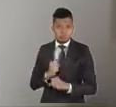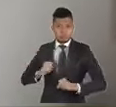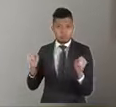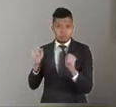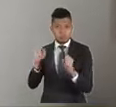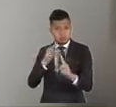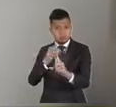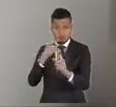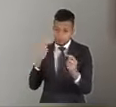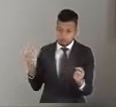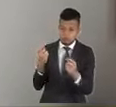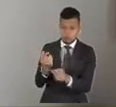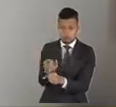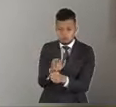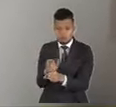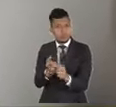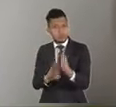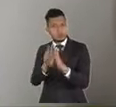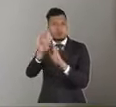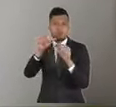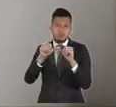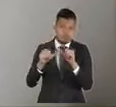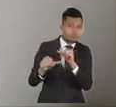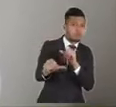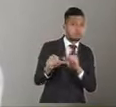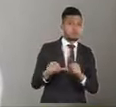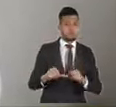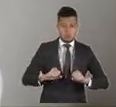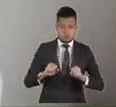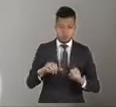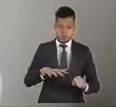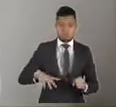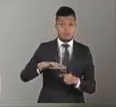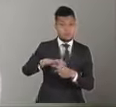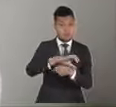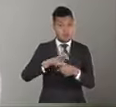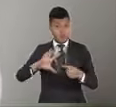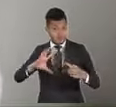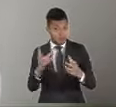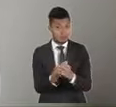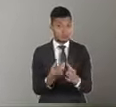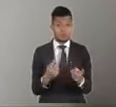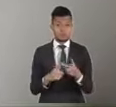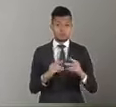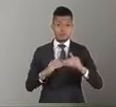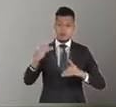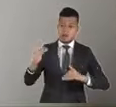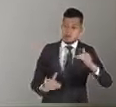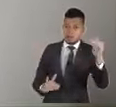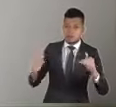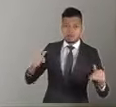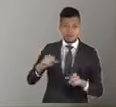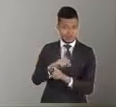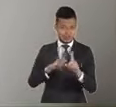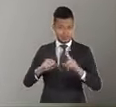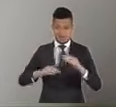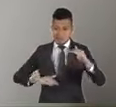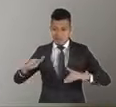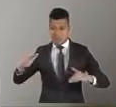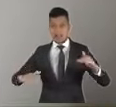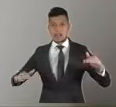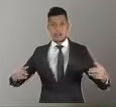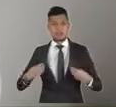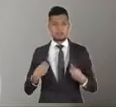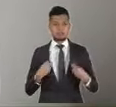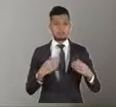urbano sostenible, una Bogotá que sea una ciudad inclusiva, donde pueda trabajar por las inequidades y desigualdades sociales en relación al